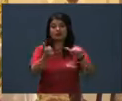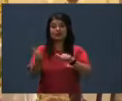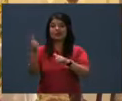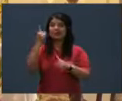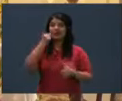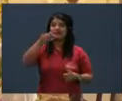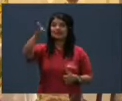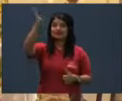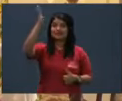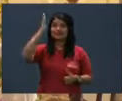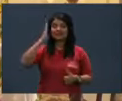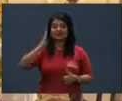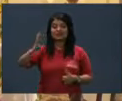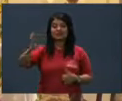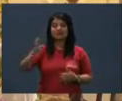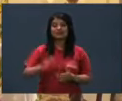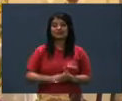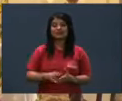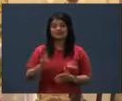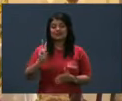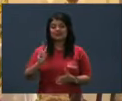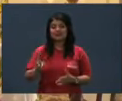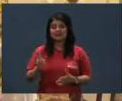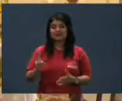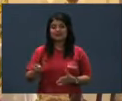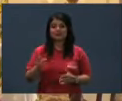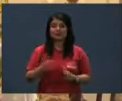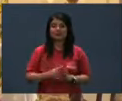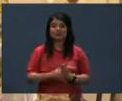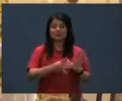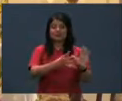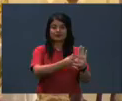alabanza, diciendo sin cesar.